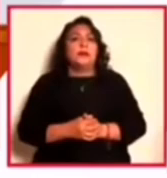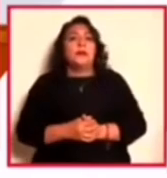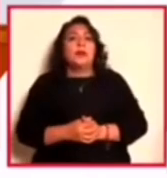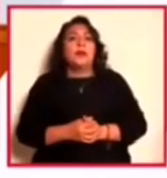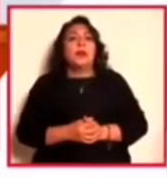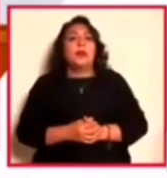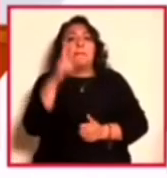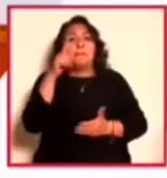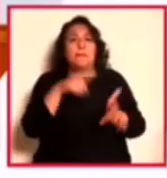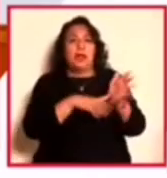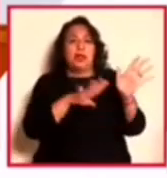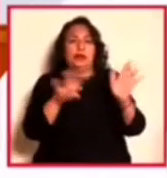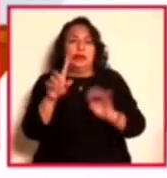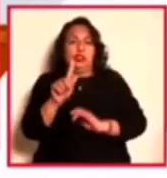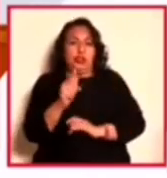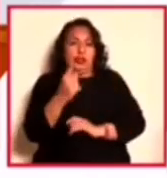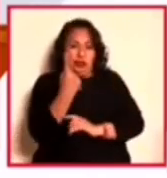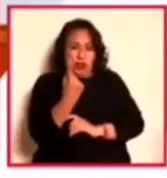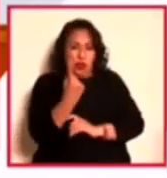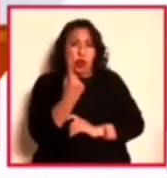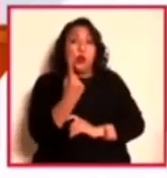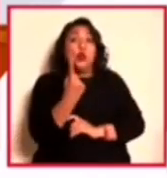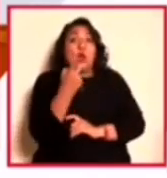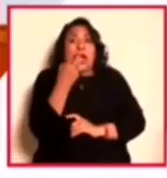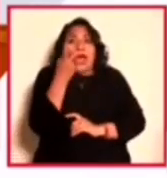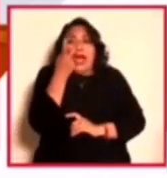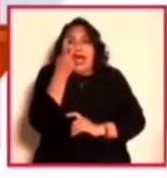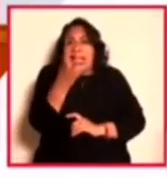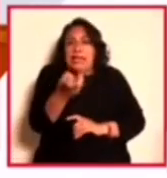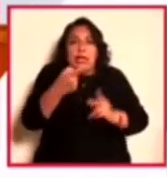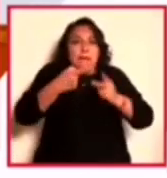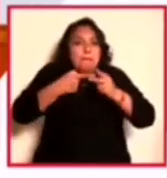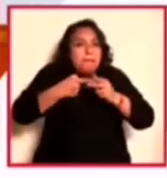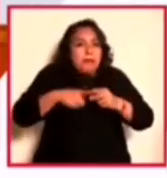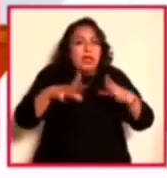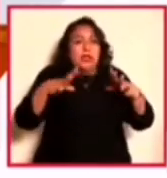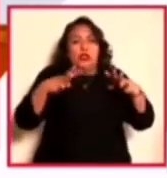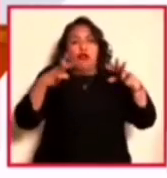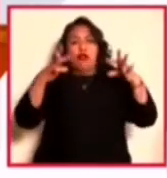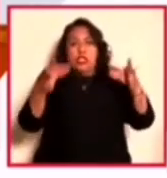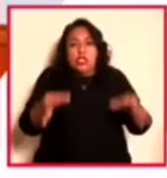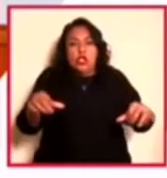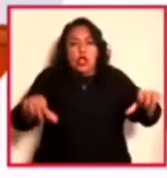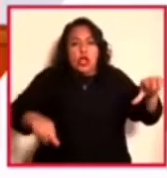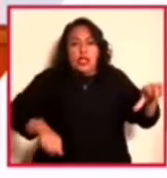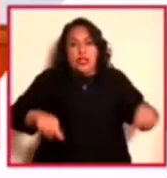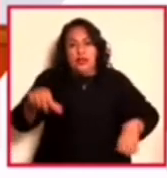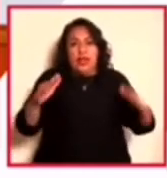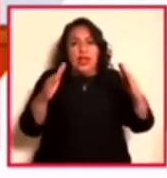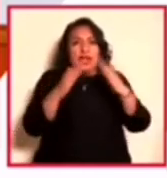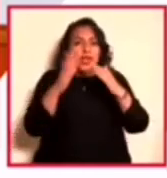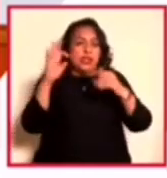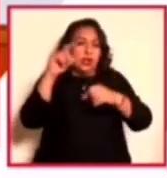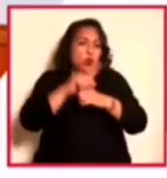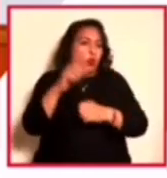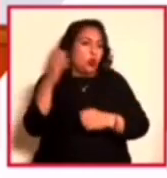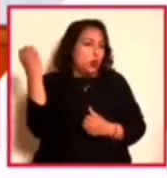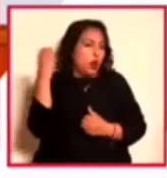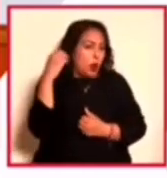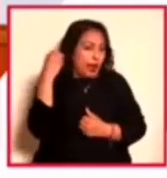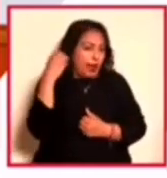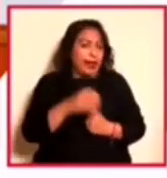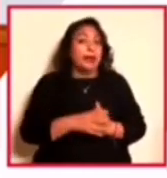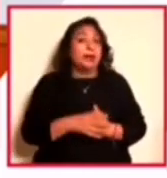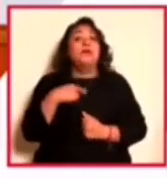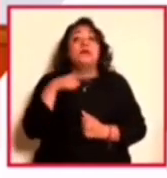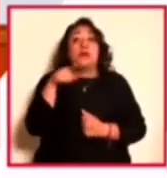En 1971, y ese es el momento inicial fundacional de las actividades de la Casa de la Cultura Oaxaqueña. De ahí